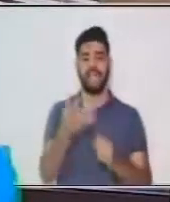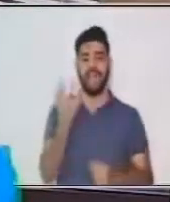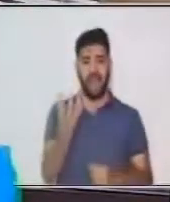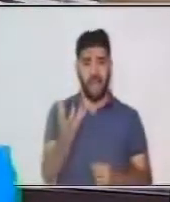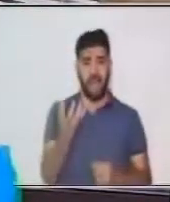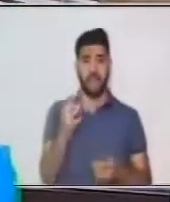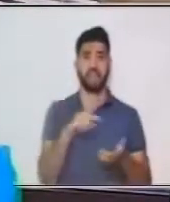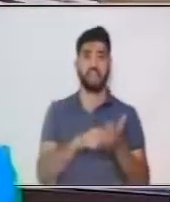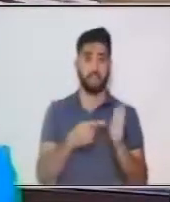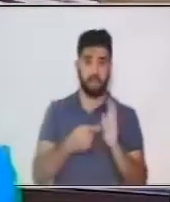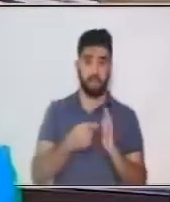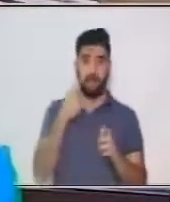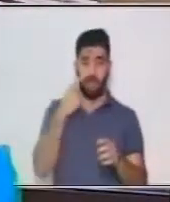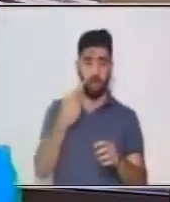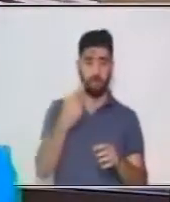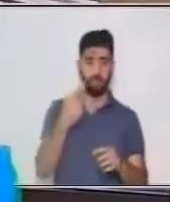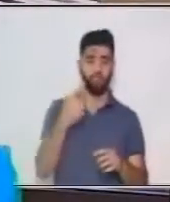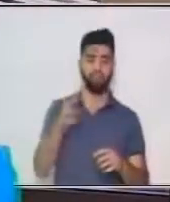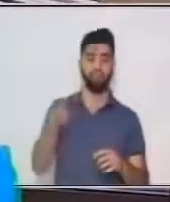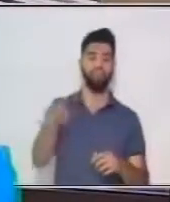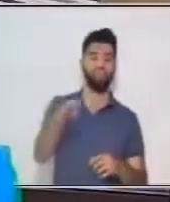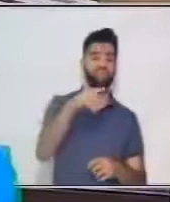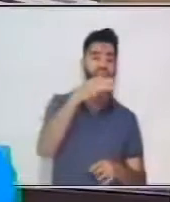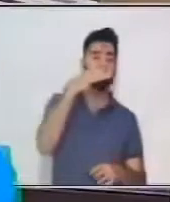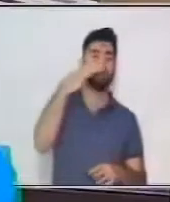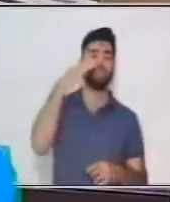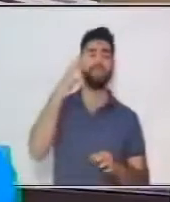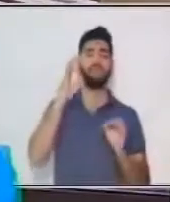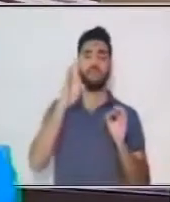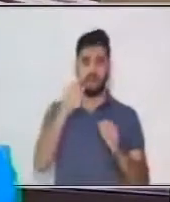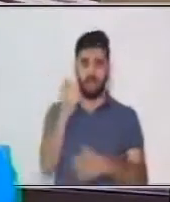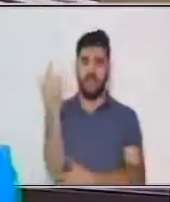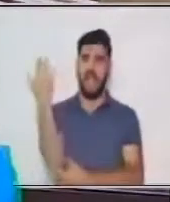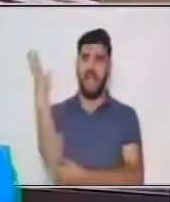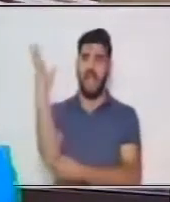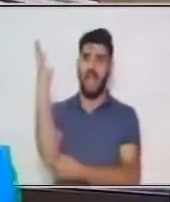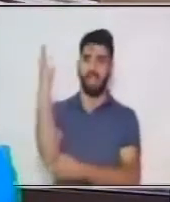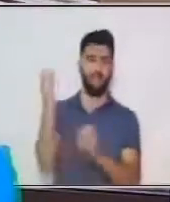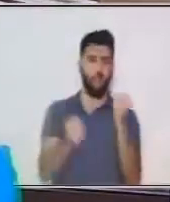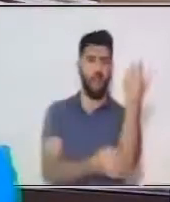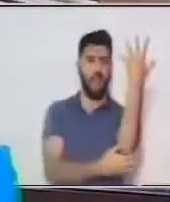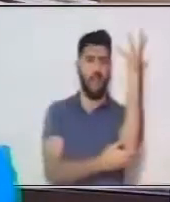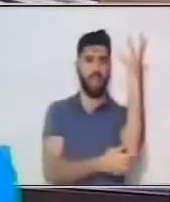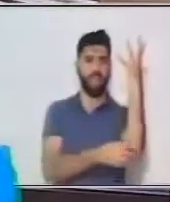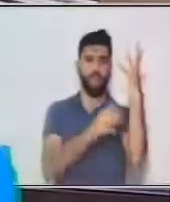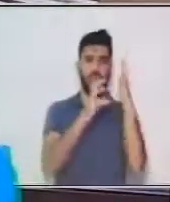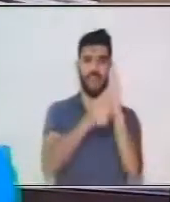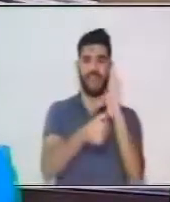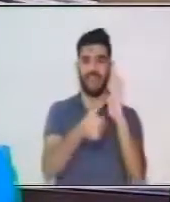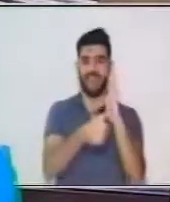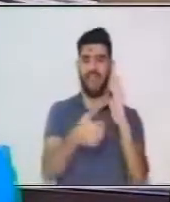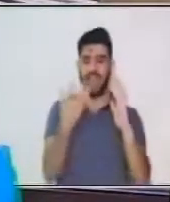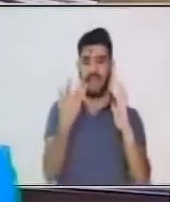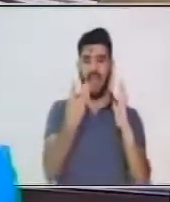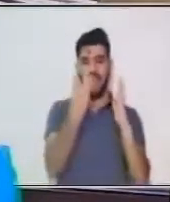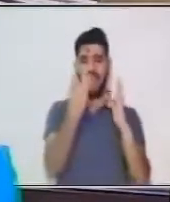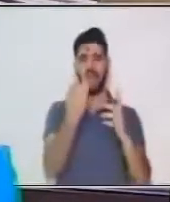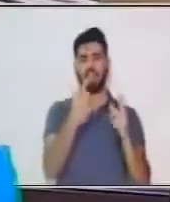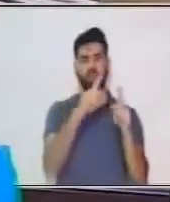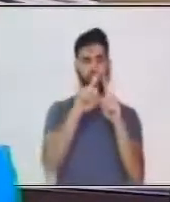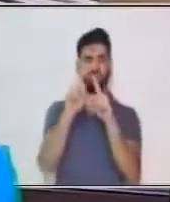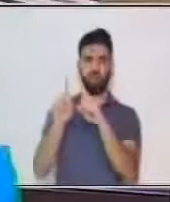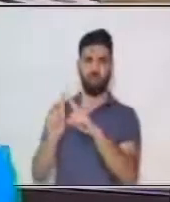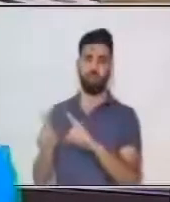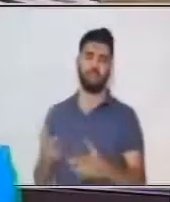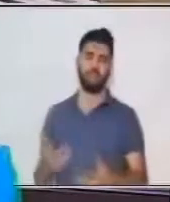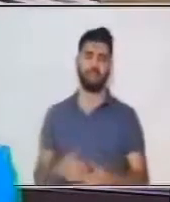olores. ¿Alguna vez has pasado por un campo donde hay muchos árboles sembrados? Huele delicioso. Entonces vamos a